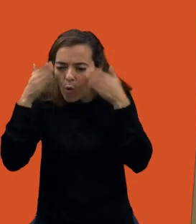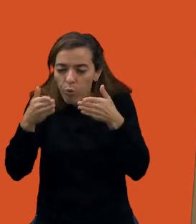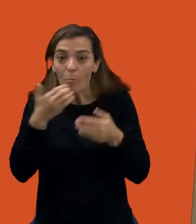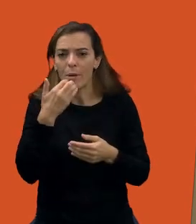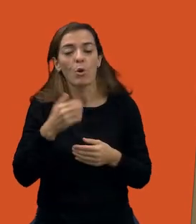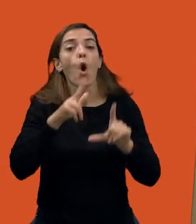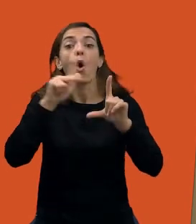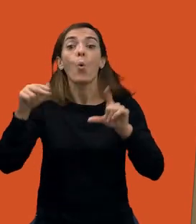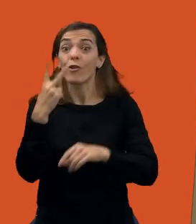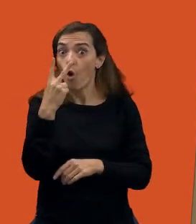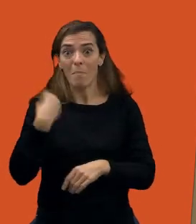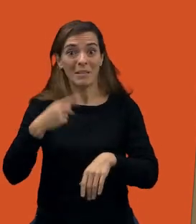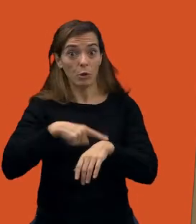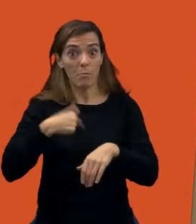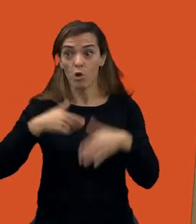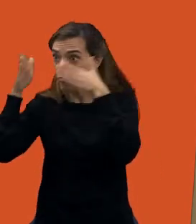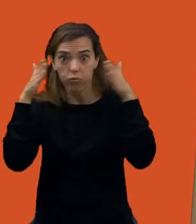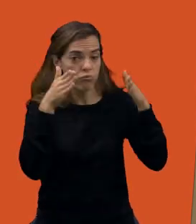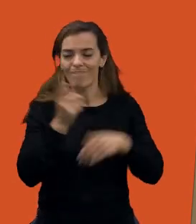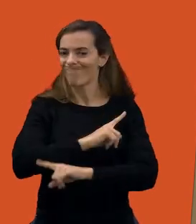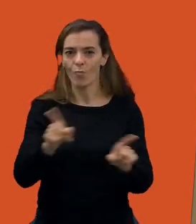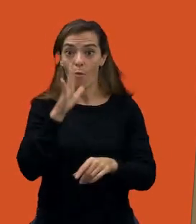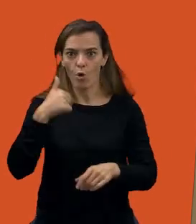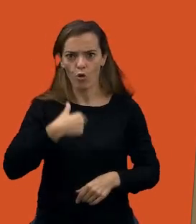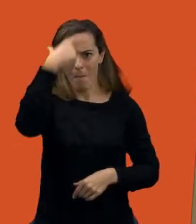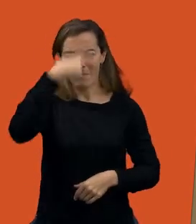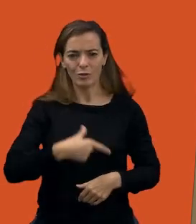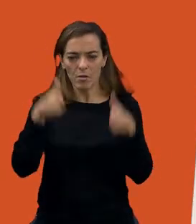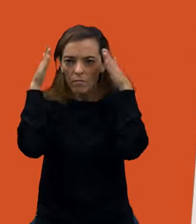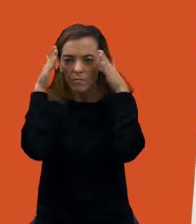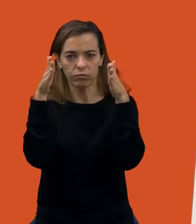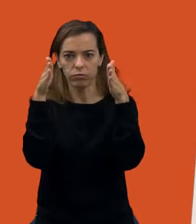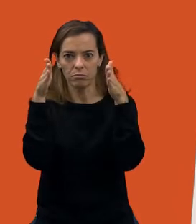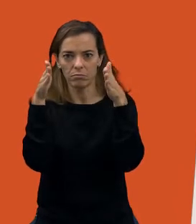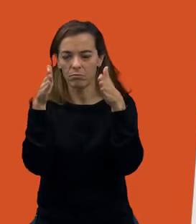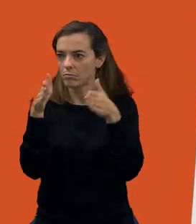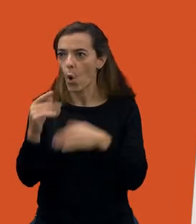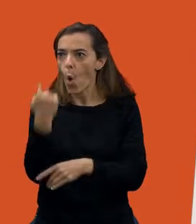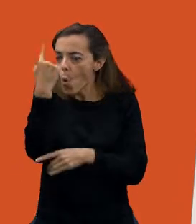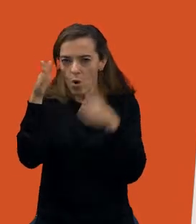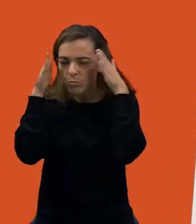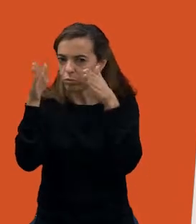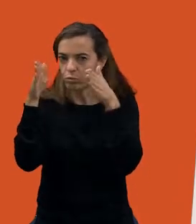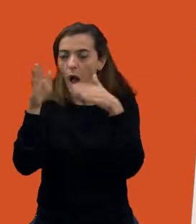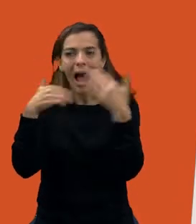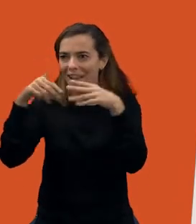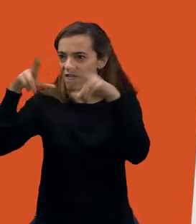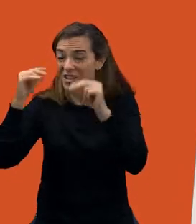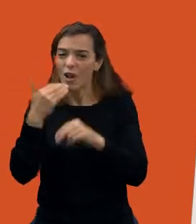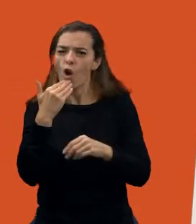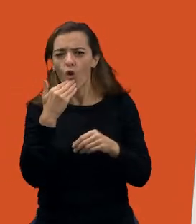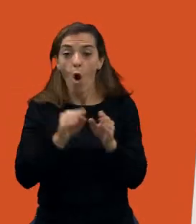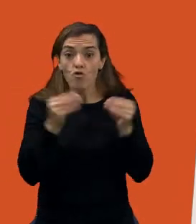nunca trabajo dos cuadros a la vez, porque primero soy muy intenso y solo soy capaz de trabajar uno, entonces hasta que no